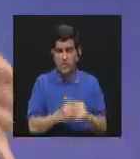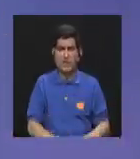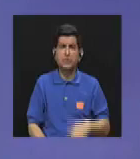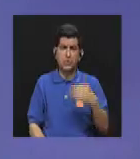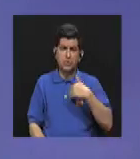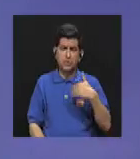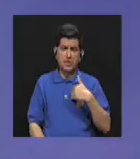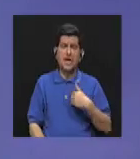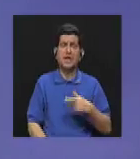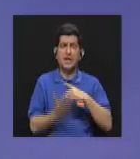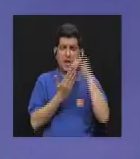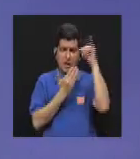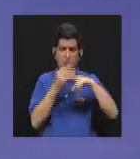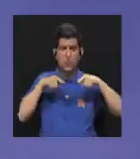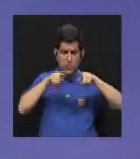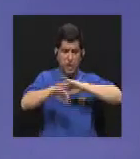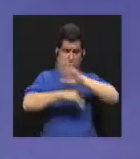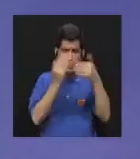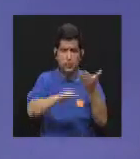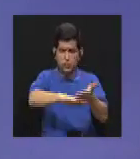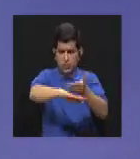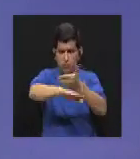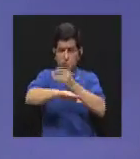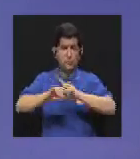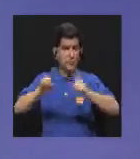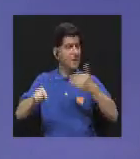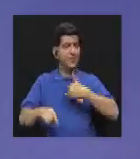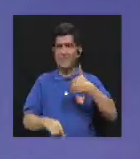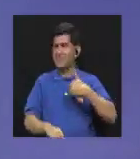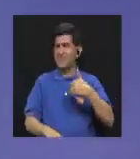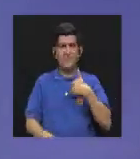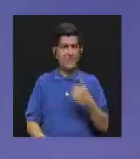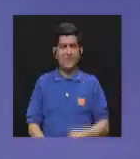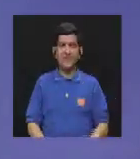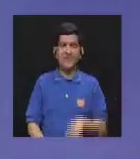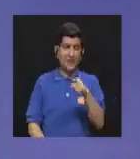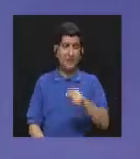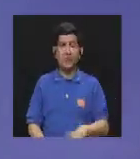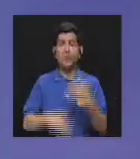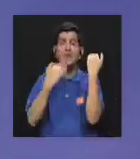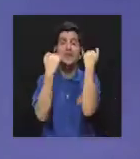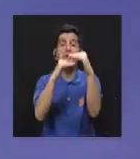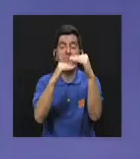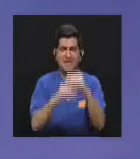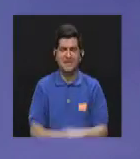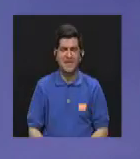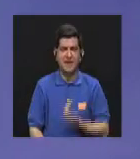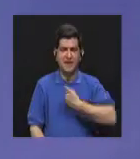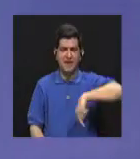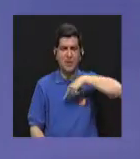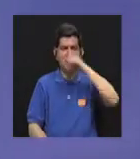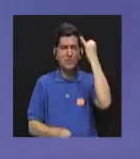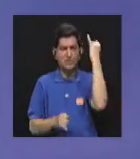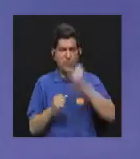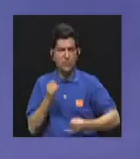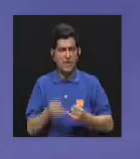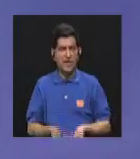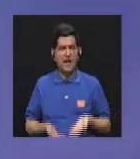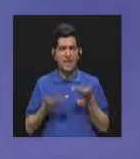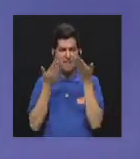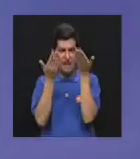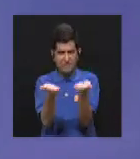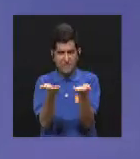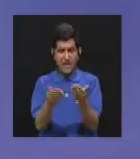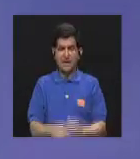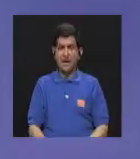proyecto. Claro. Por supuesto que tienes proyectos paralelos y todos van caminando, pero no tenés un deadline de ese tipo. Ajá. Nuestro final, la